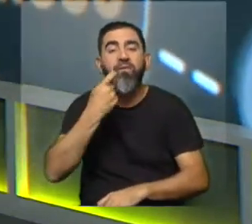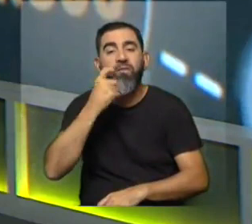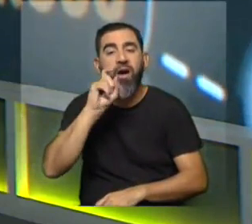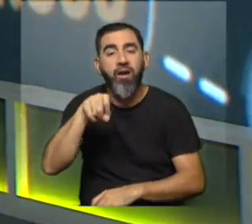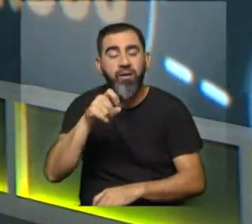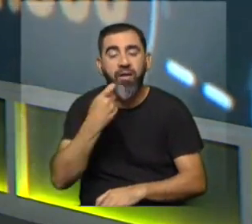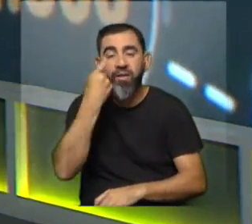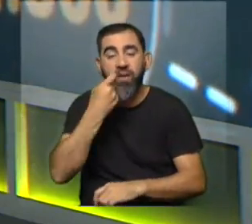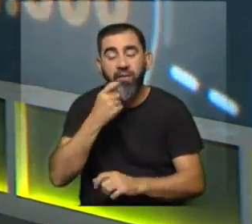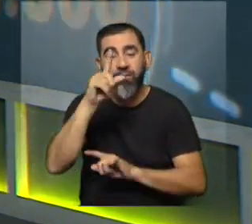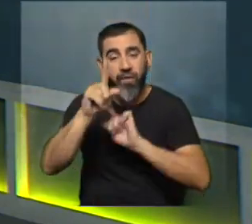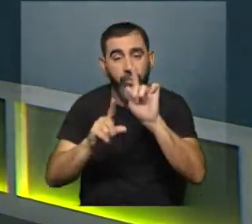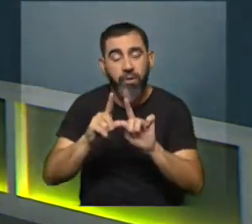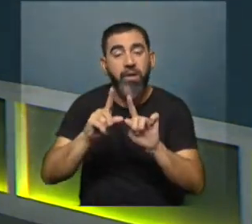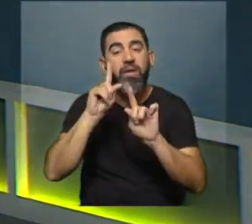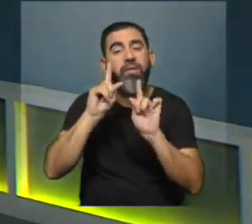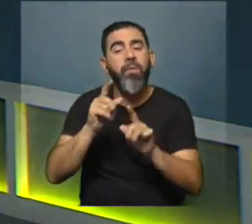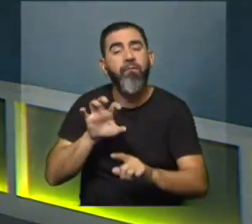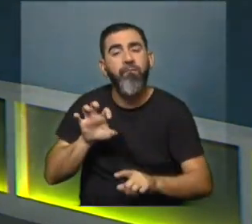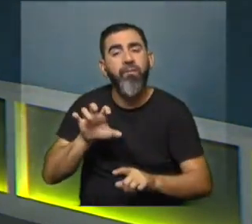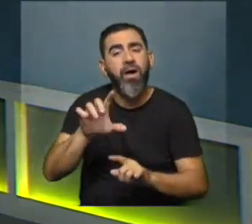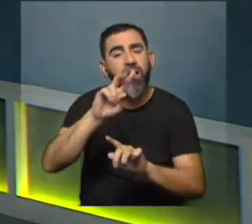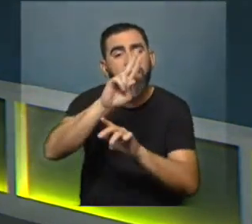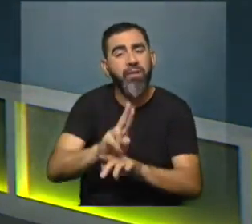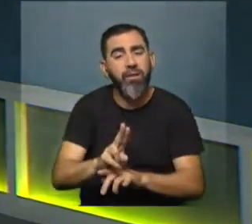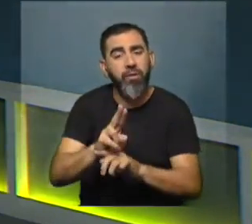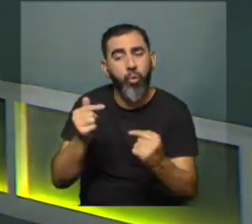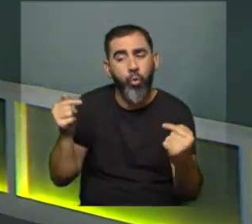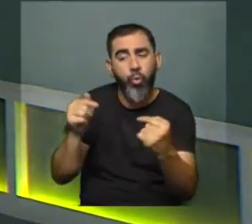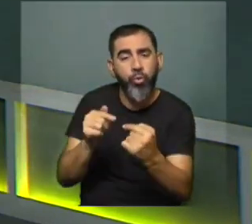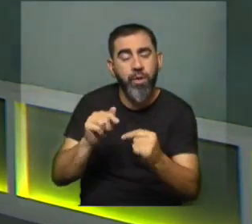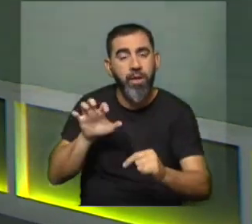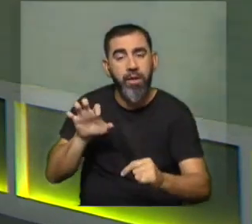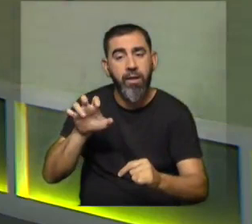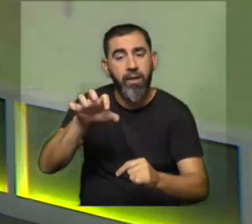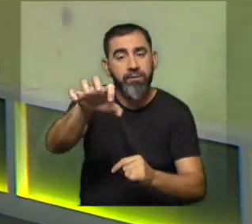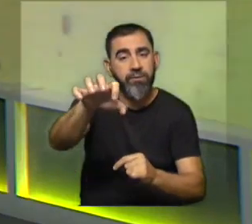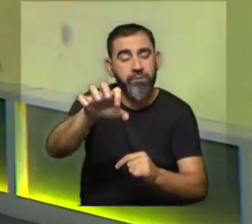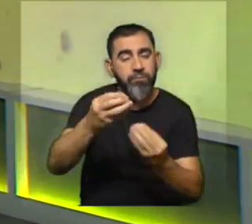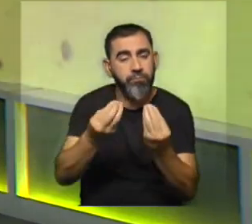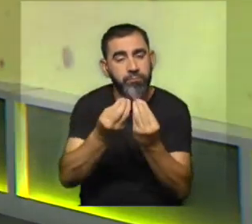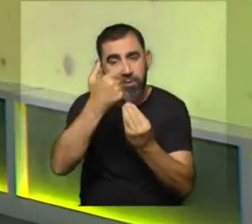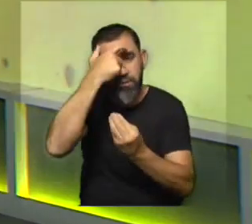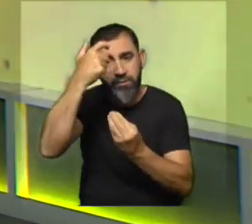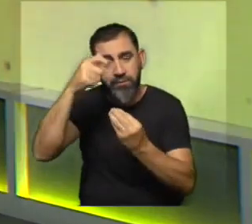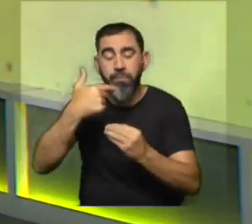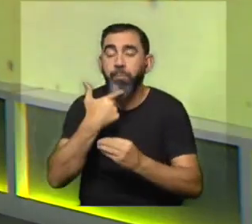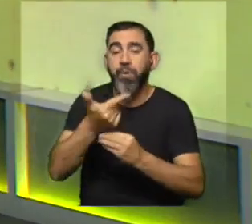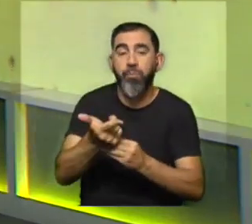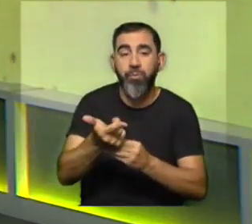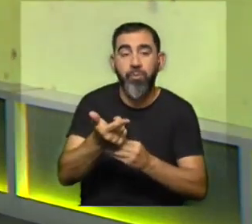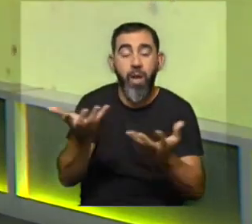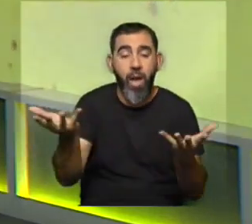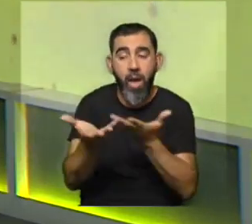Odontología y del uso de bacterias para combatir el cáncer. Mucha ciencia, como por ejemplo la